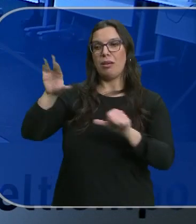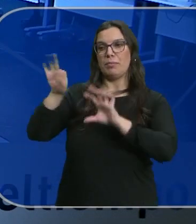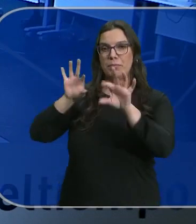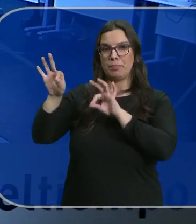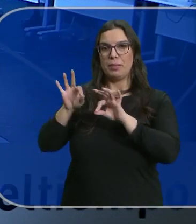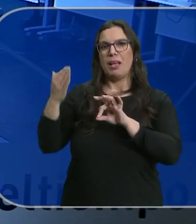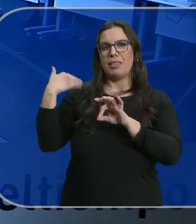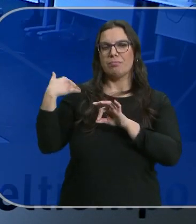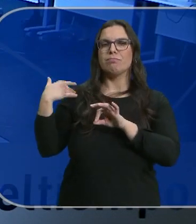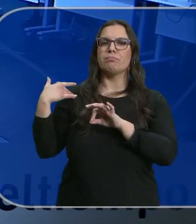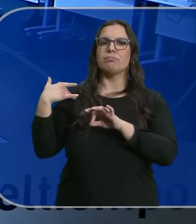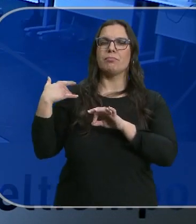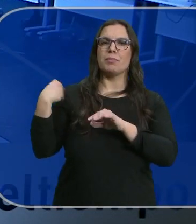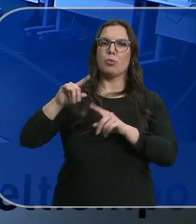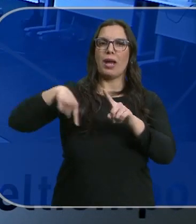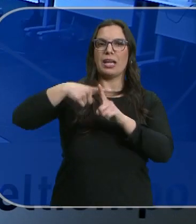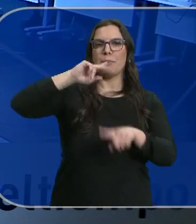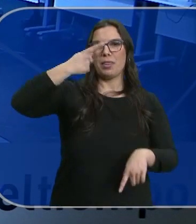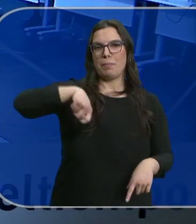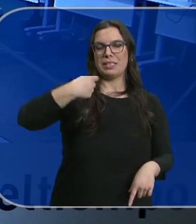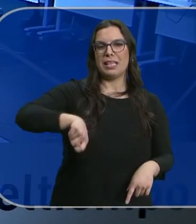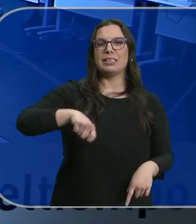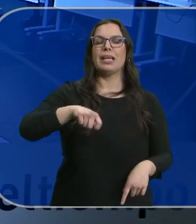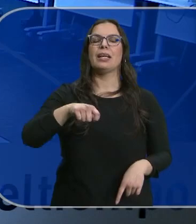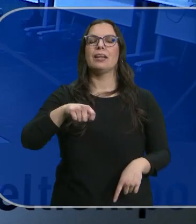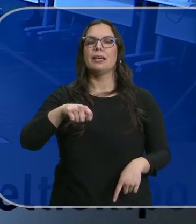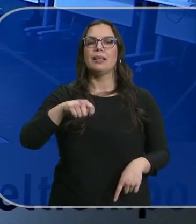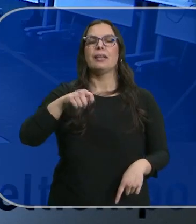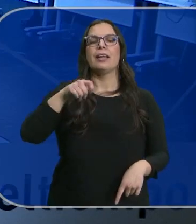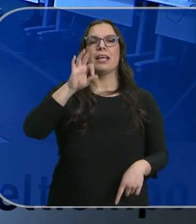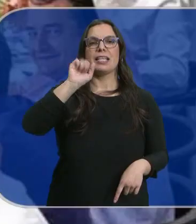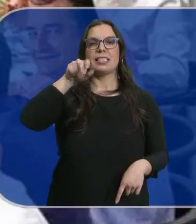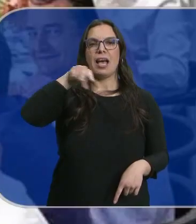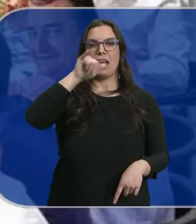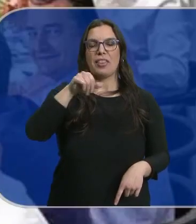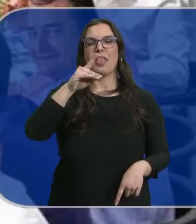ambos próximos en su día a la ex vicepresidenta Soraya Sáenz de Santamaría.